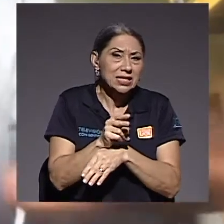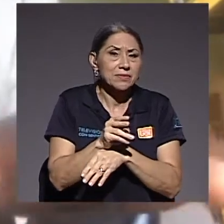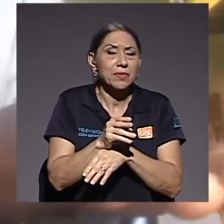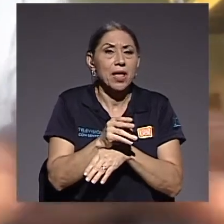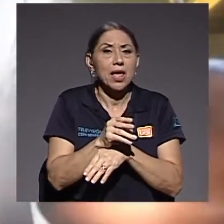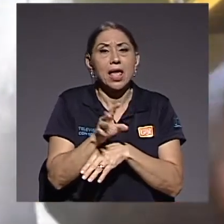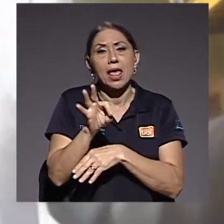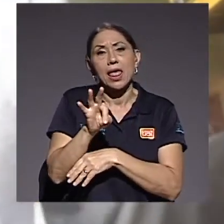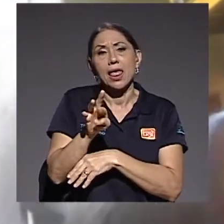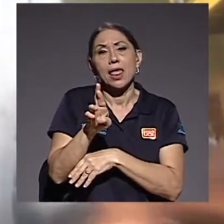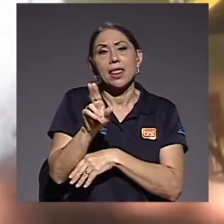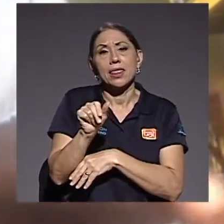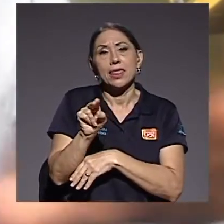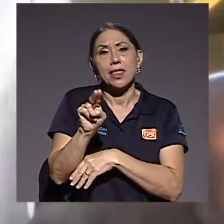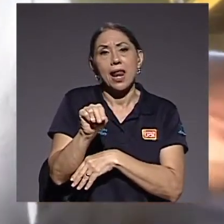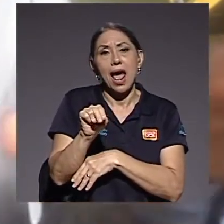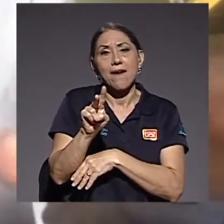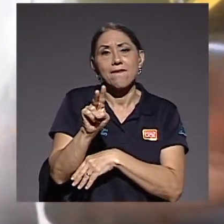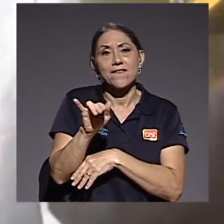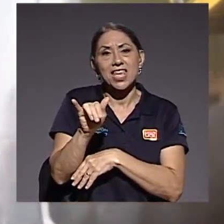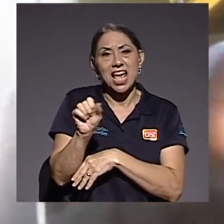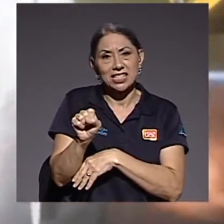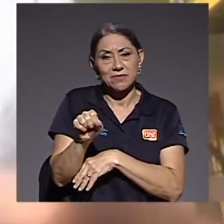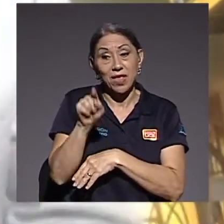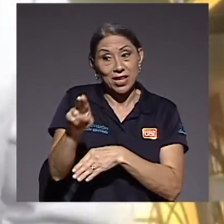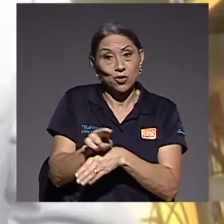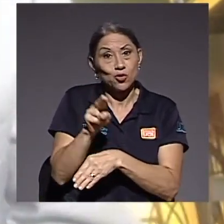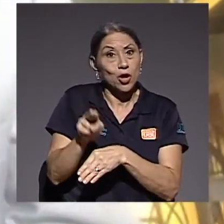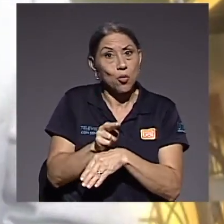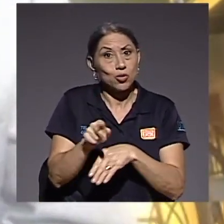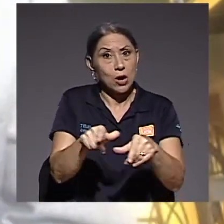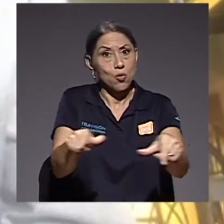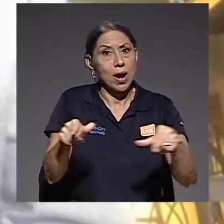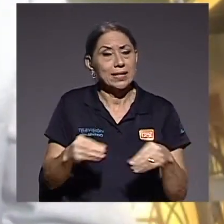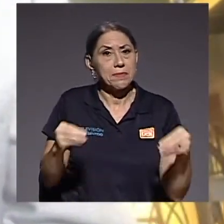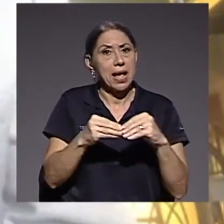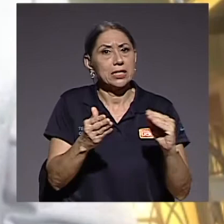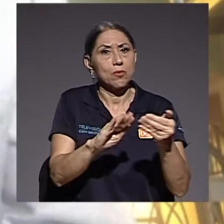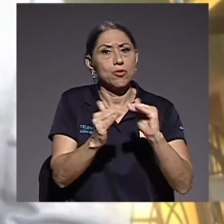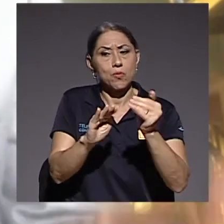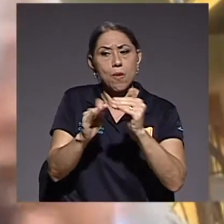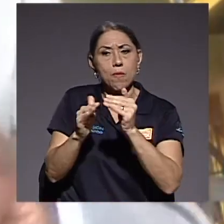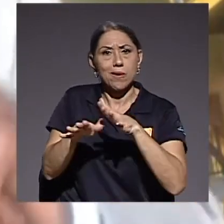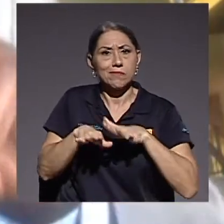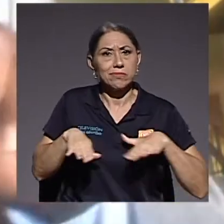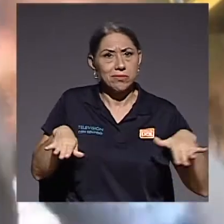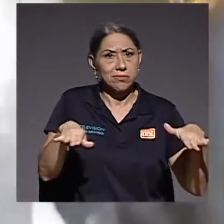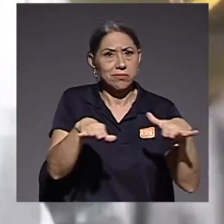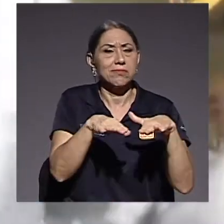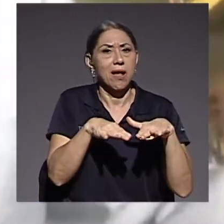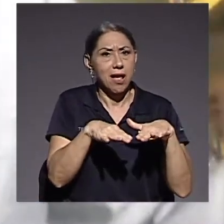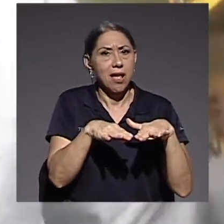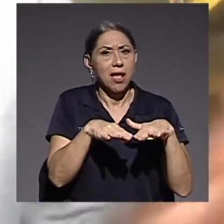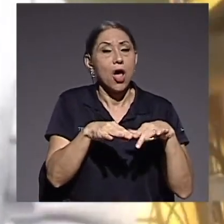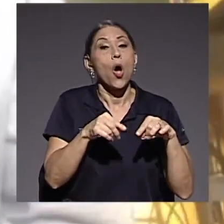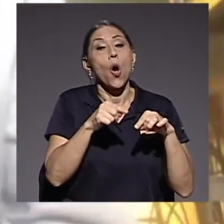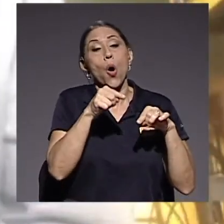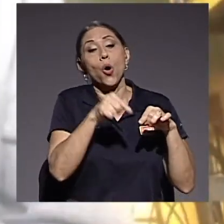van básicamente en las ciudades o las urbanas, interurbanas, que van entre